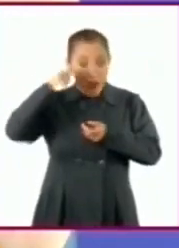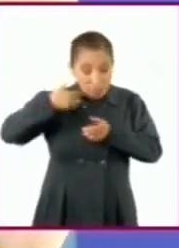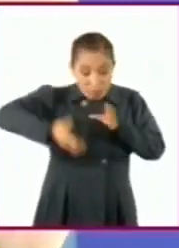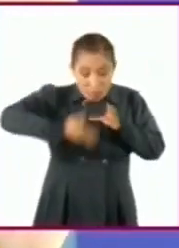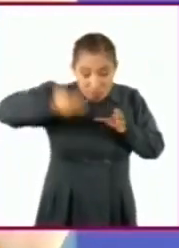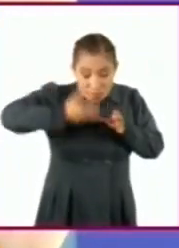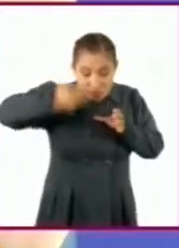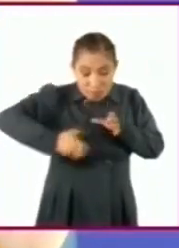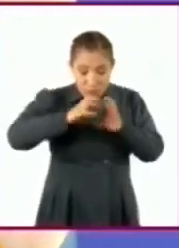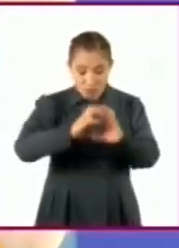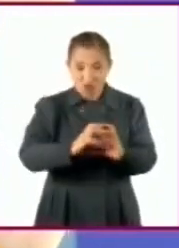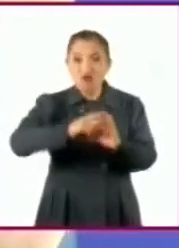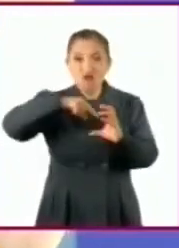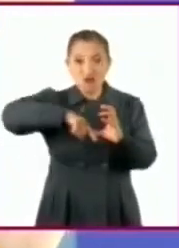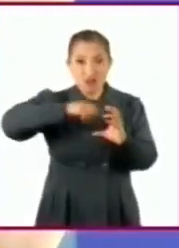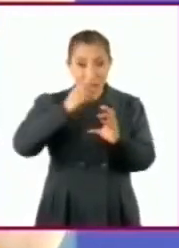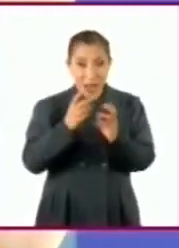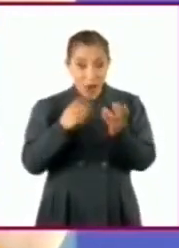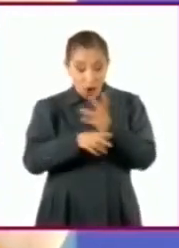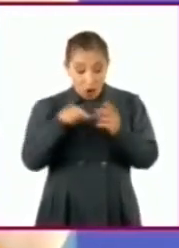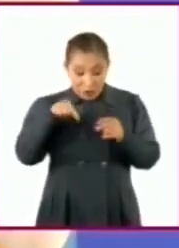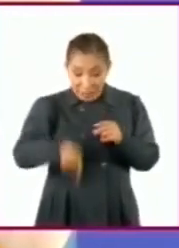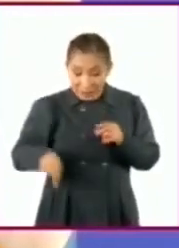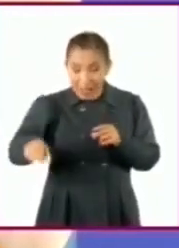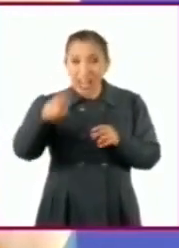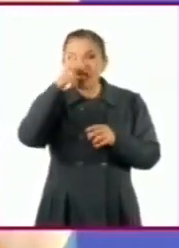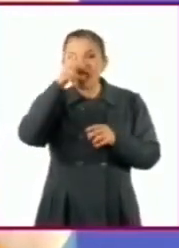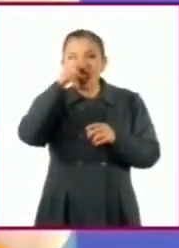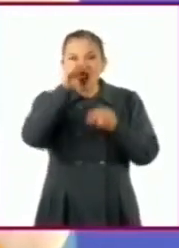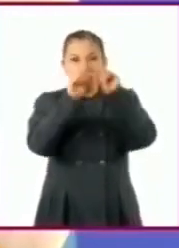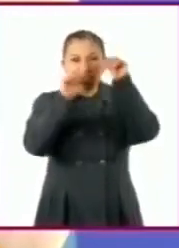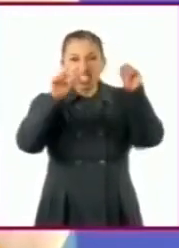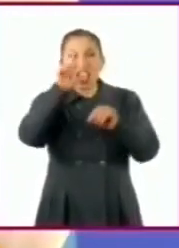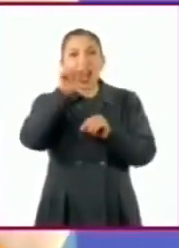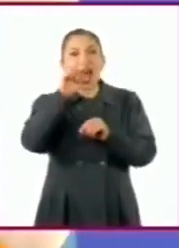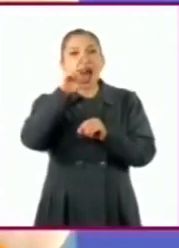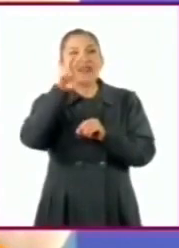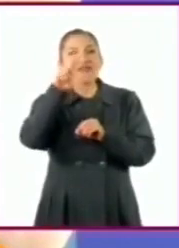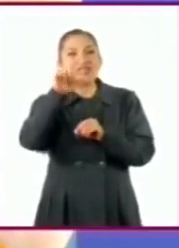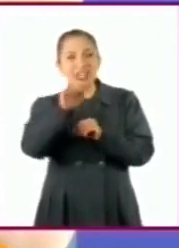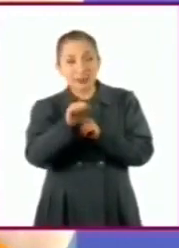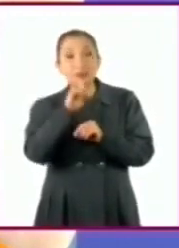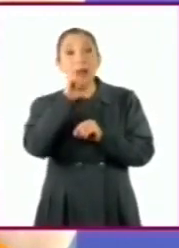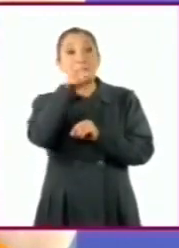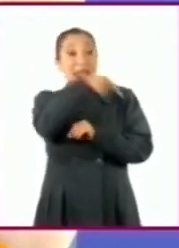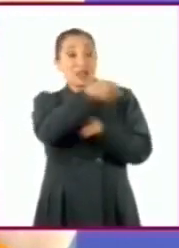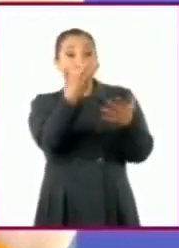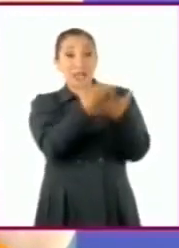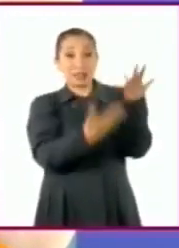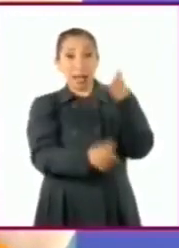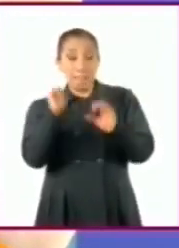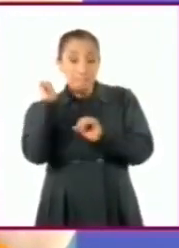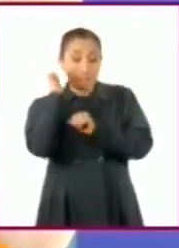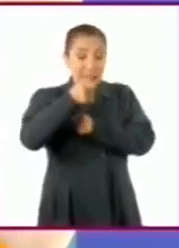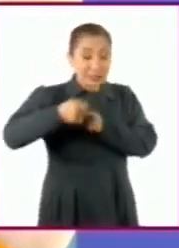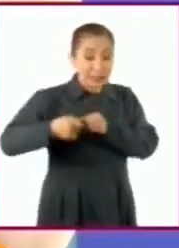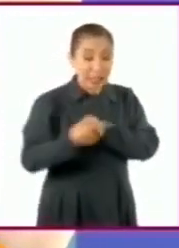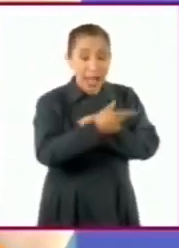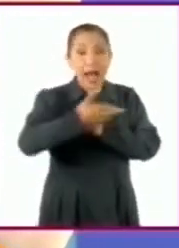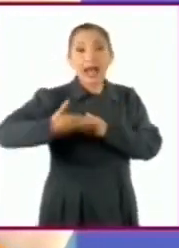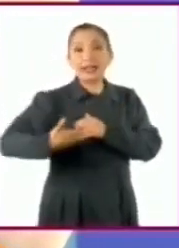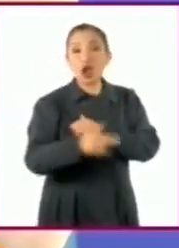raíces y tubérculos, así como toda clase de insectos y larvas. Además, practicaban la pesca marítima en